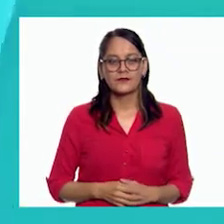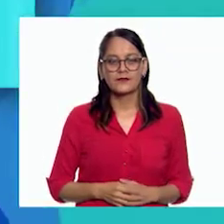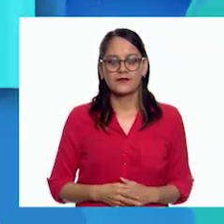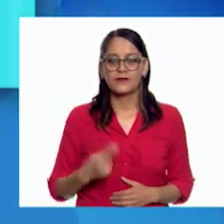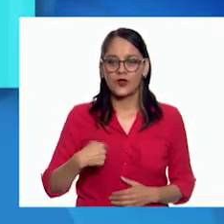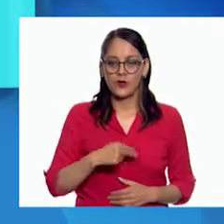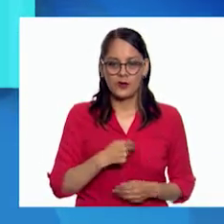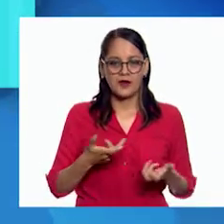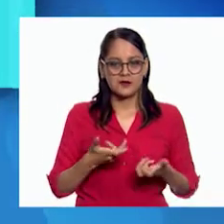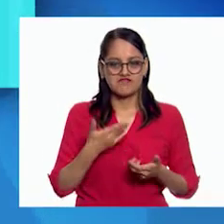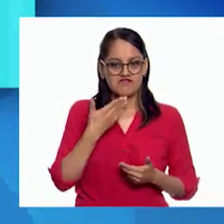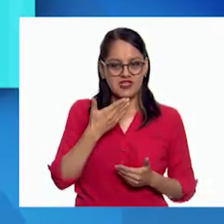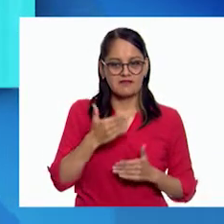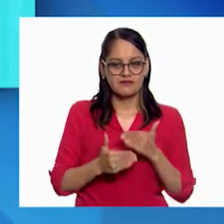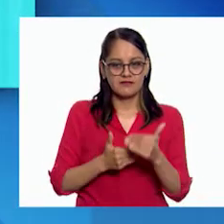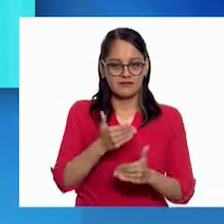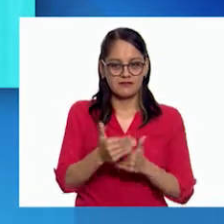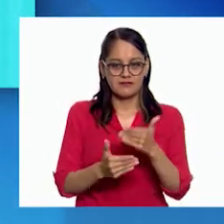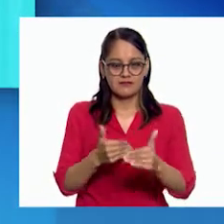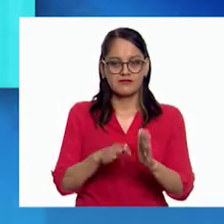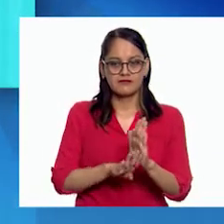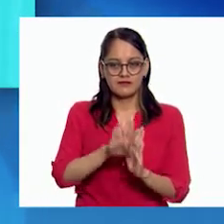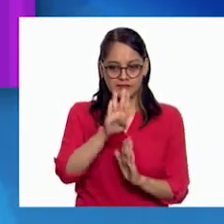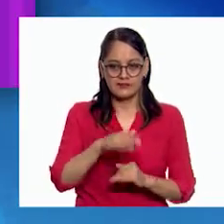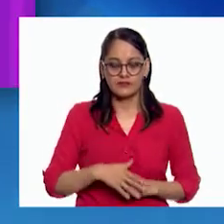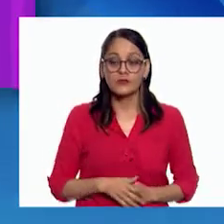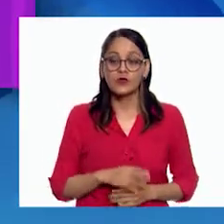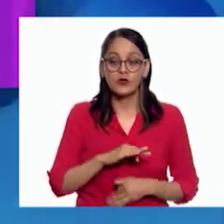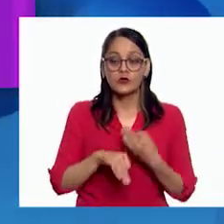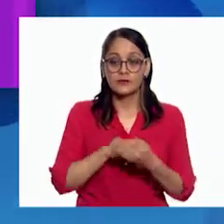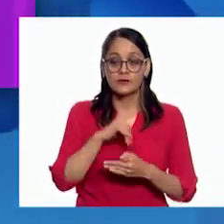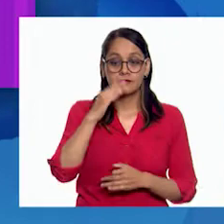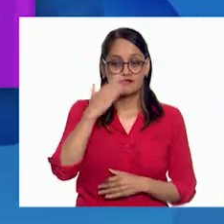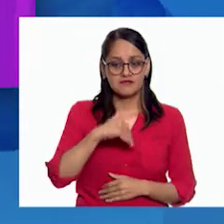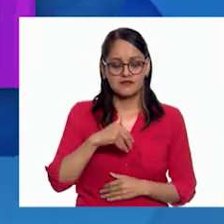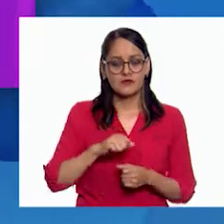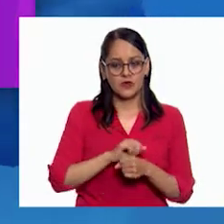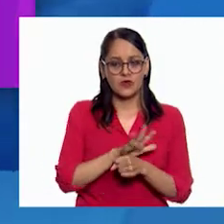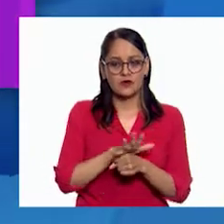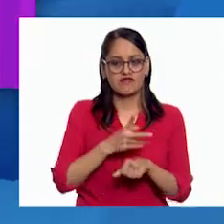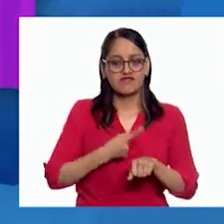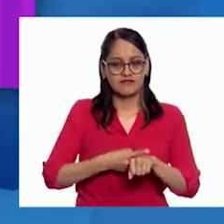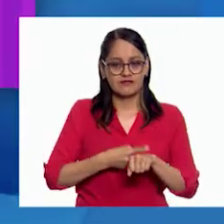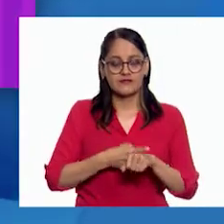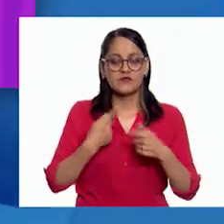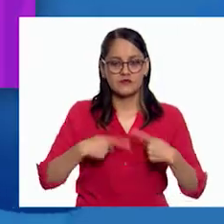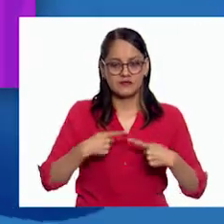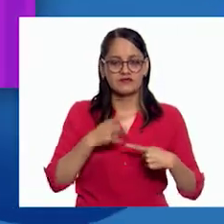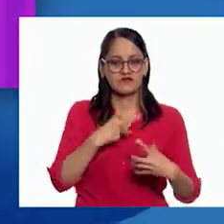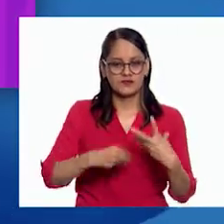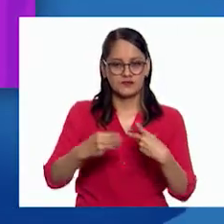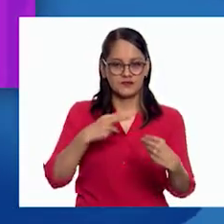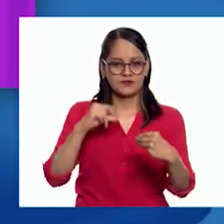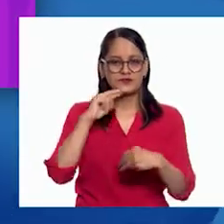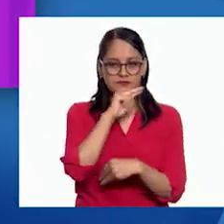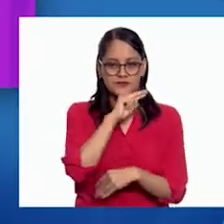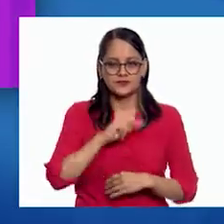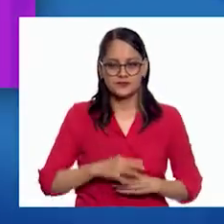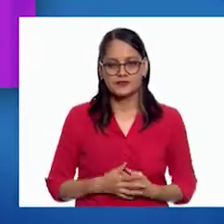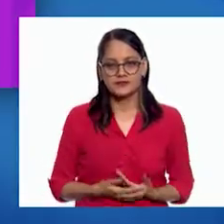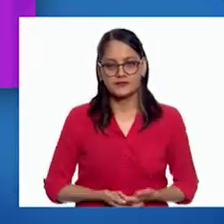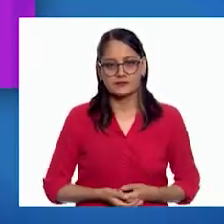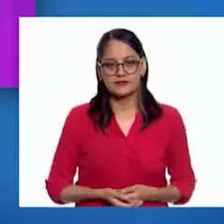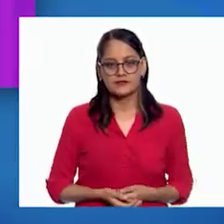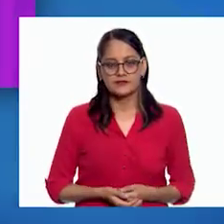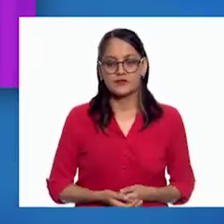Buenas prácticas para seguir adelante. Como todos sabemos, la COVID-19 es una enfermedad que se contagia muy fácilmente entre